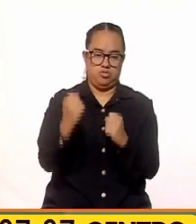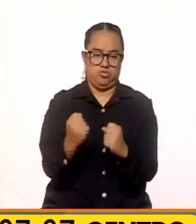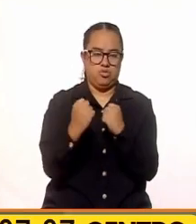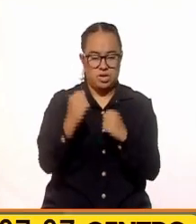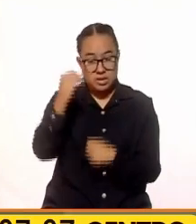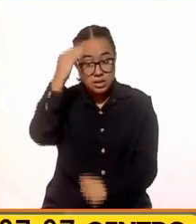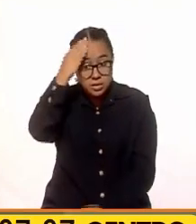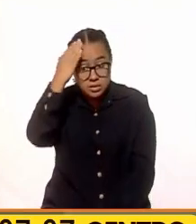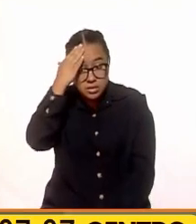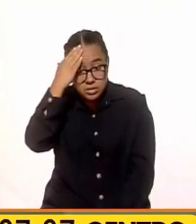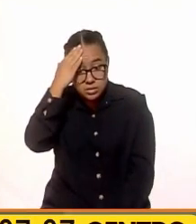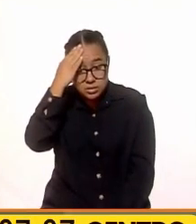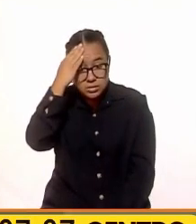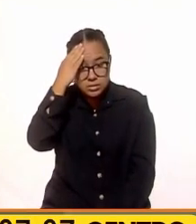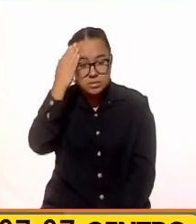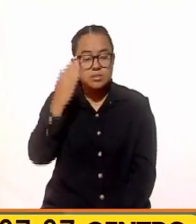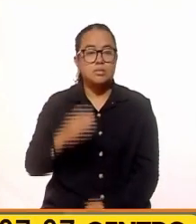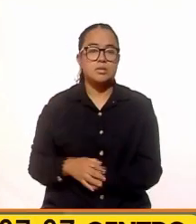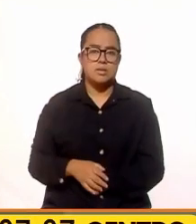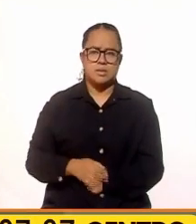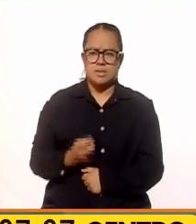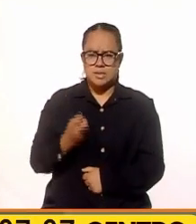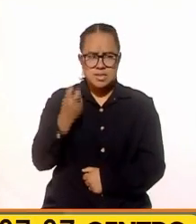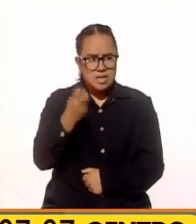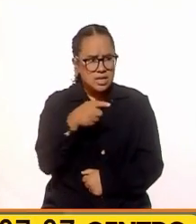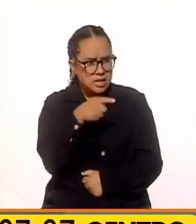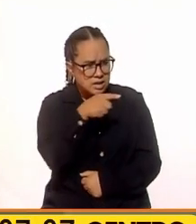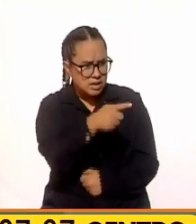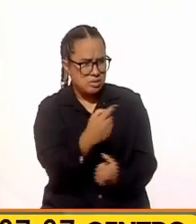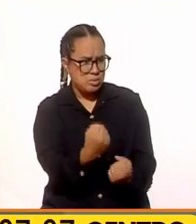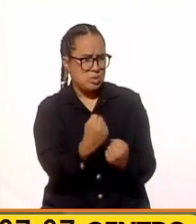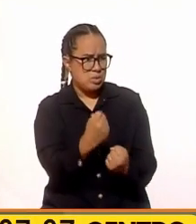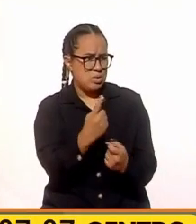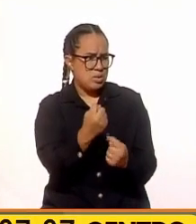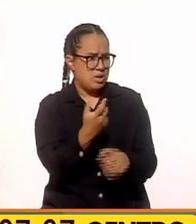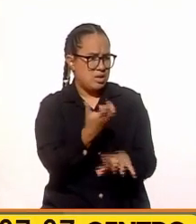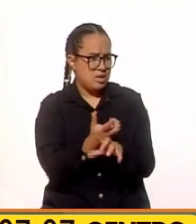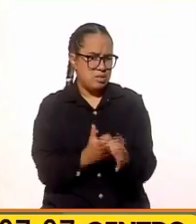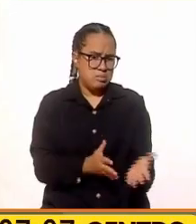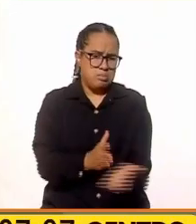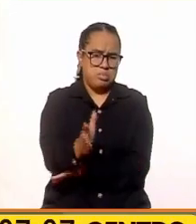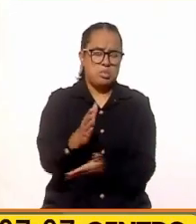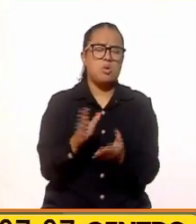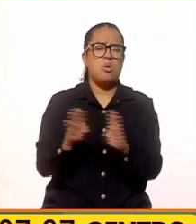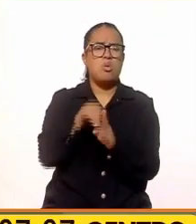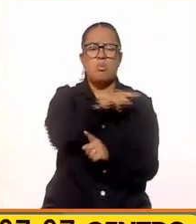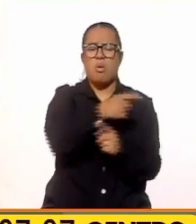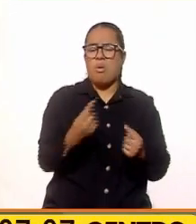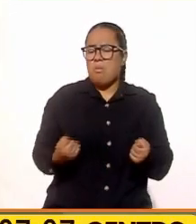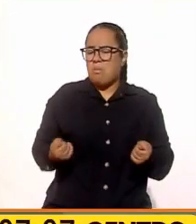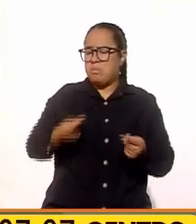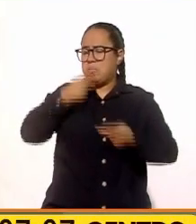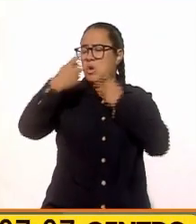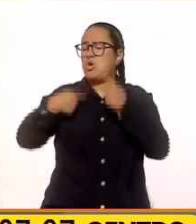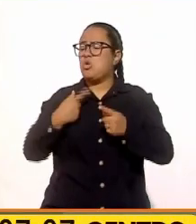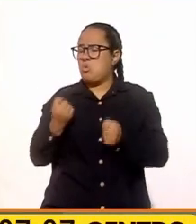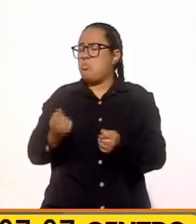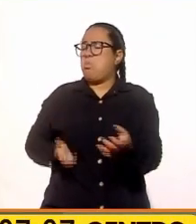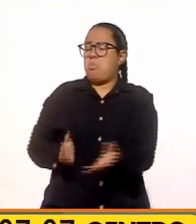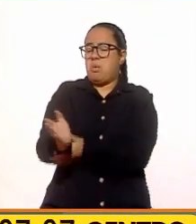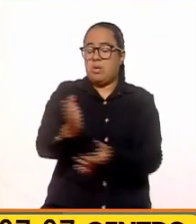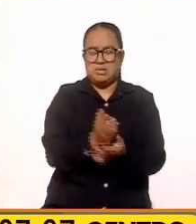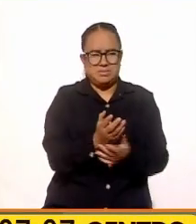liderazgos no sean claros en condenar este poder unilateral que está declarando Estados Unidos de manera abierta y desnuda. Si bien es cierto que el